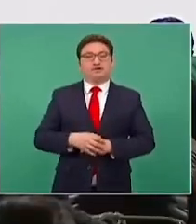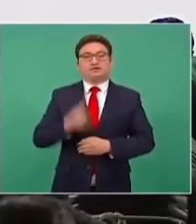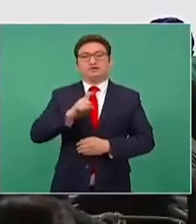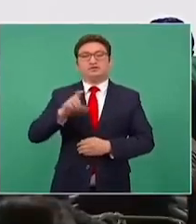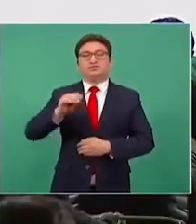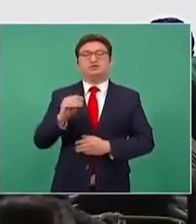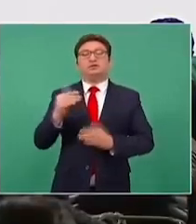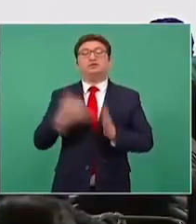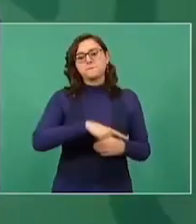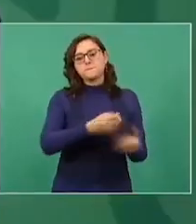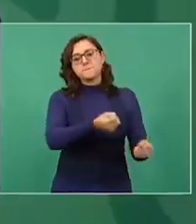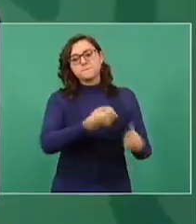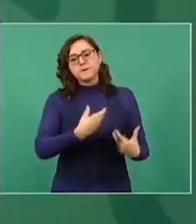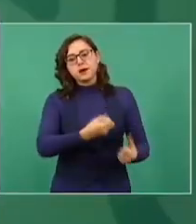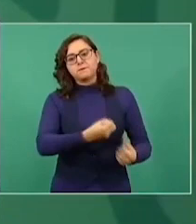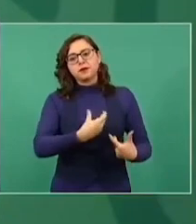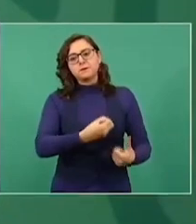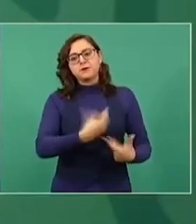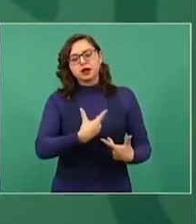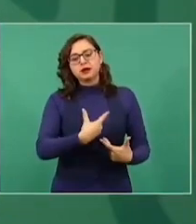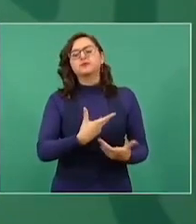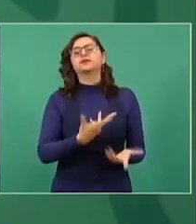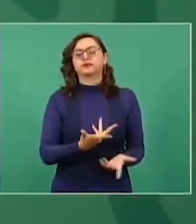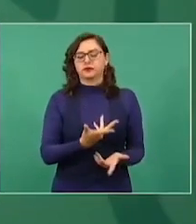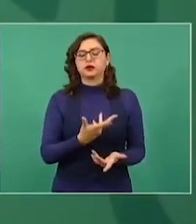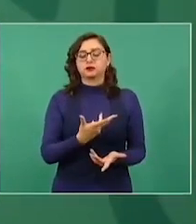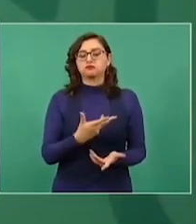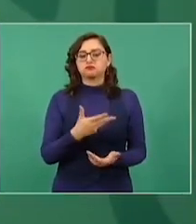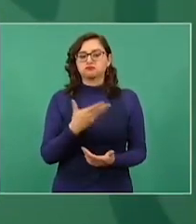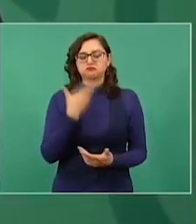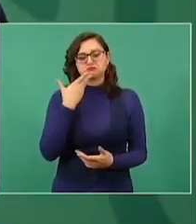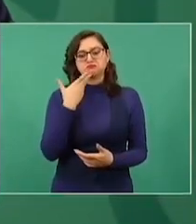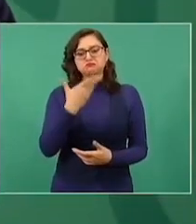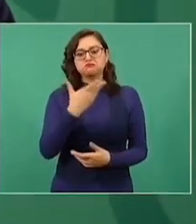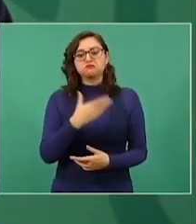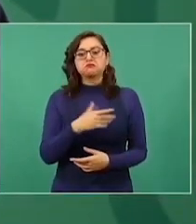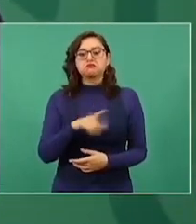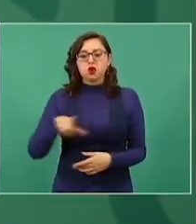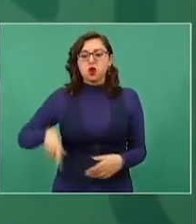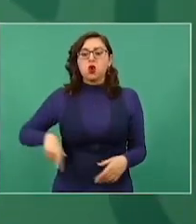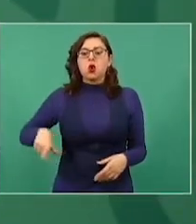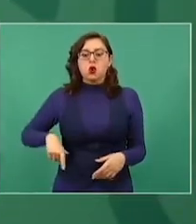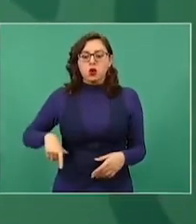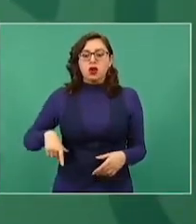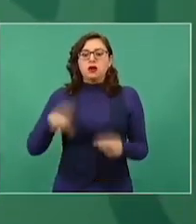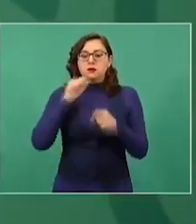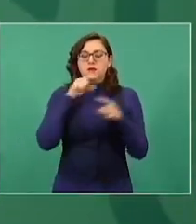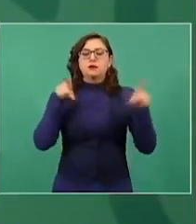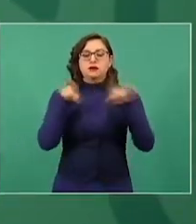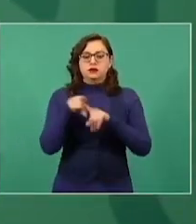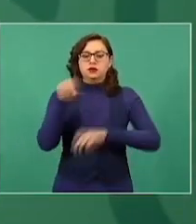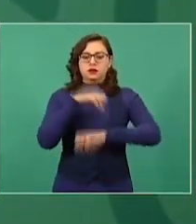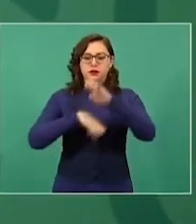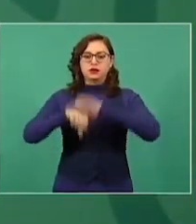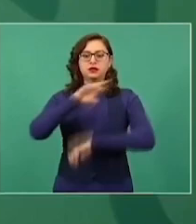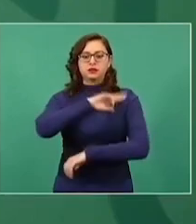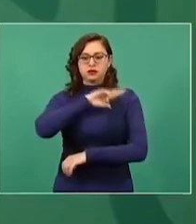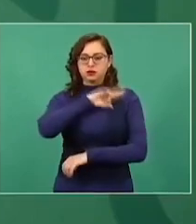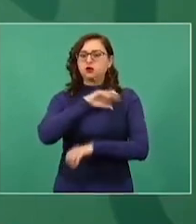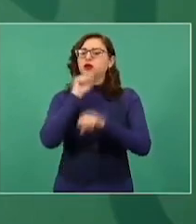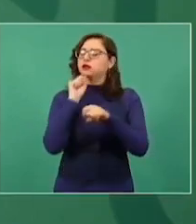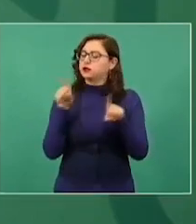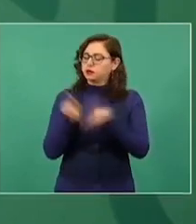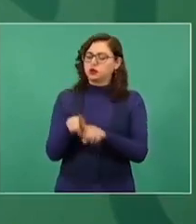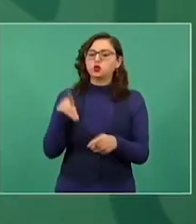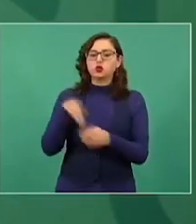casos confirmados de esta variante Omicron, altamente transmisible, como lo sucede en Estados Unidos, donde ya son más